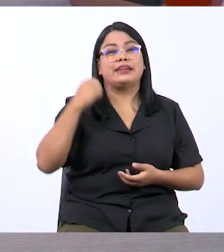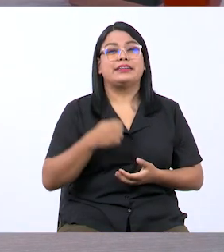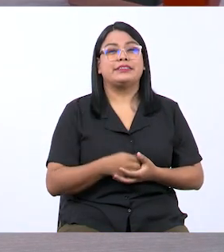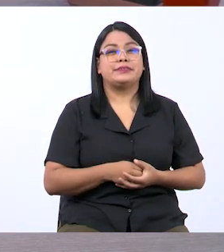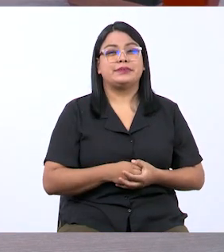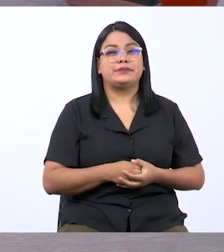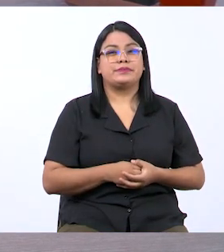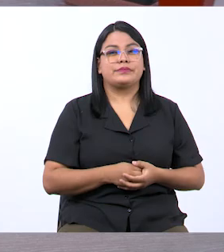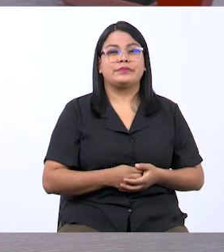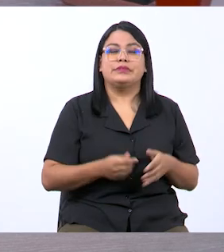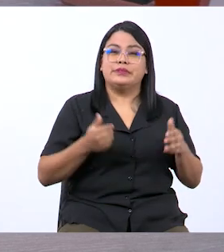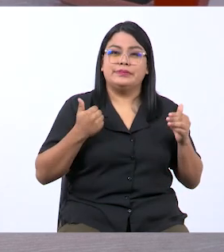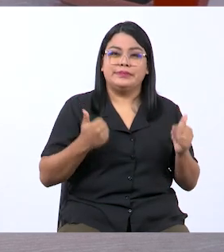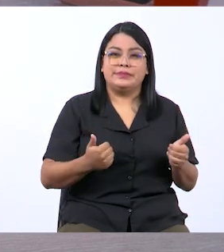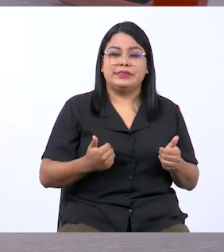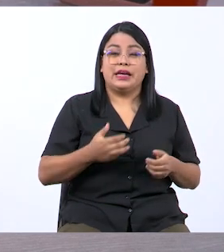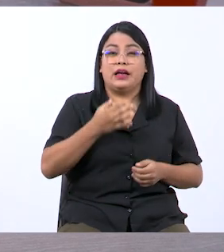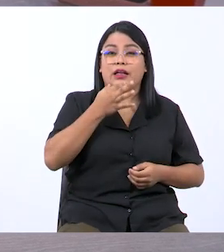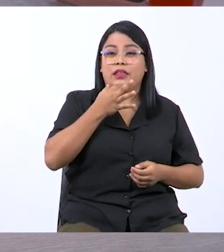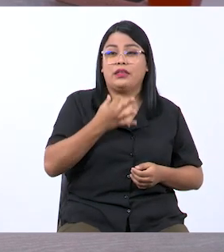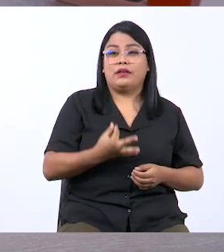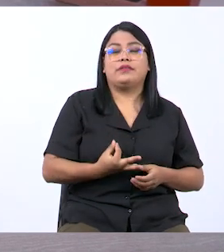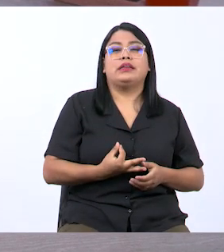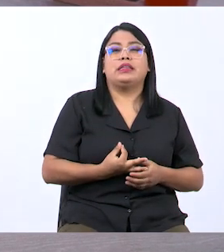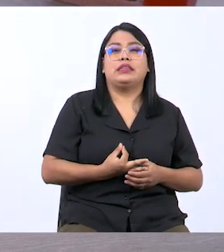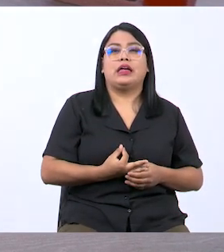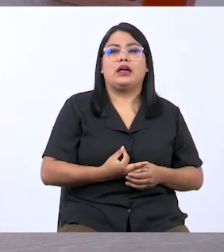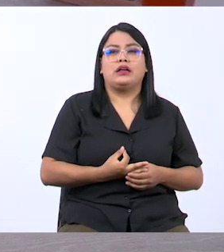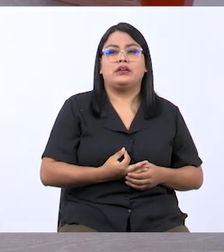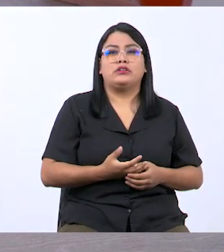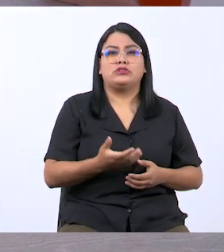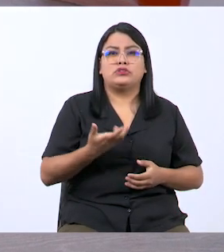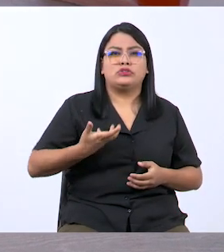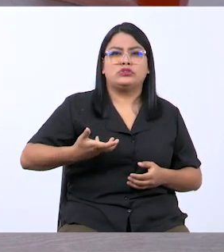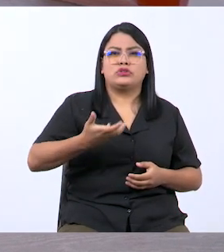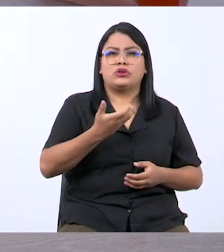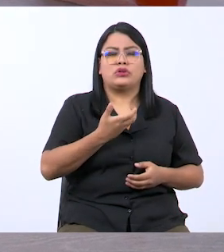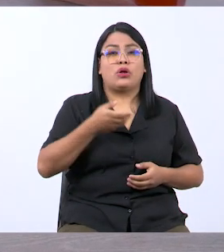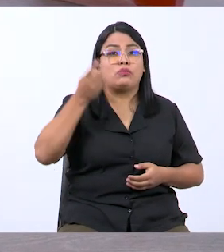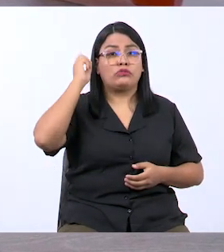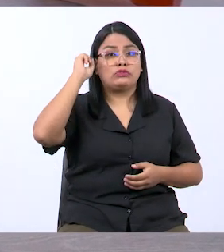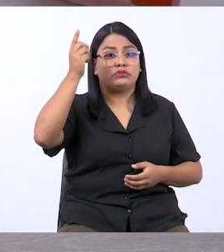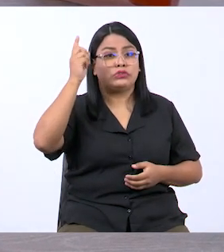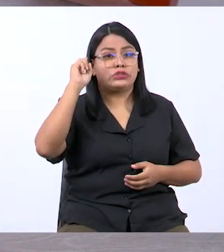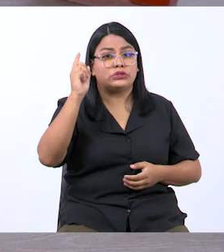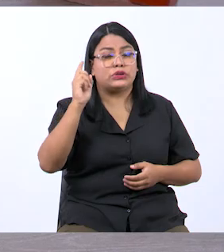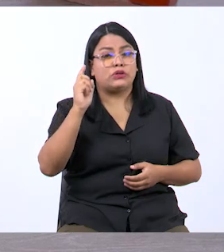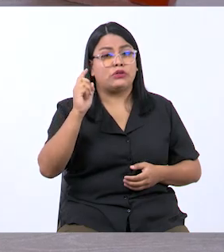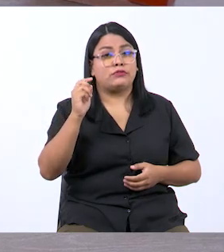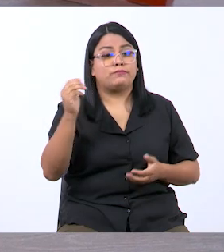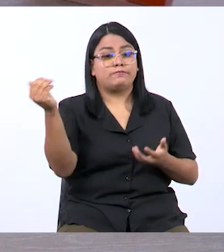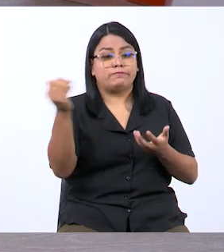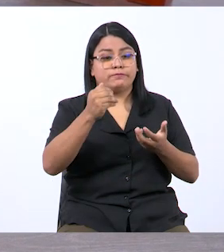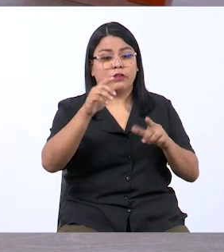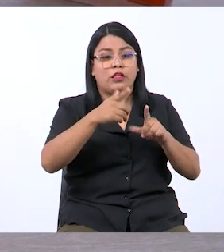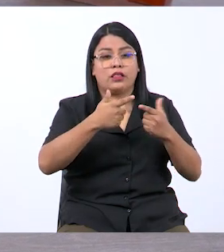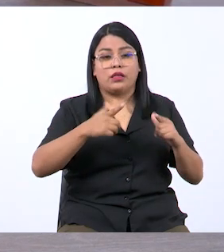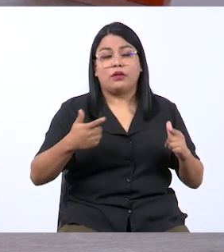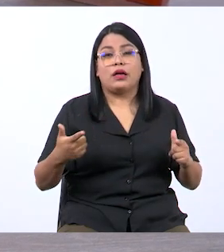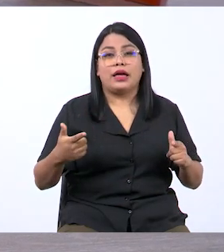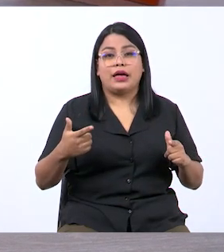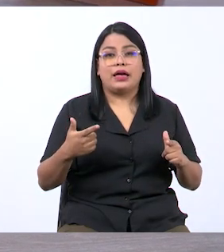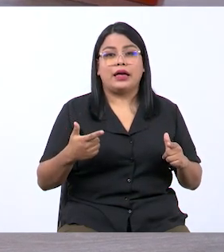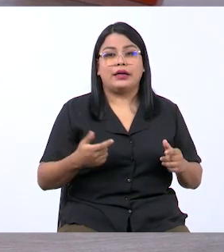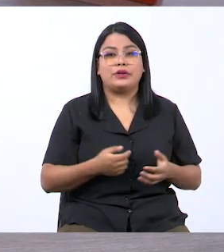estos libros. De acuerdo, y definitivamente esto nos dará como maestros y maestras encargados de la materia de lenguaje